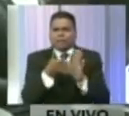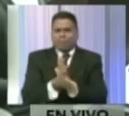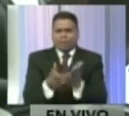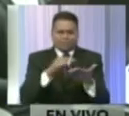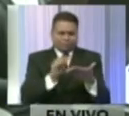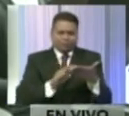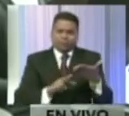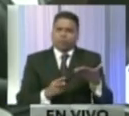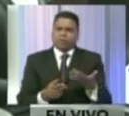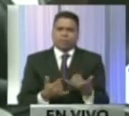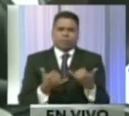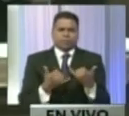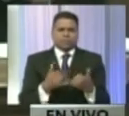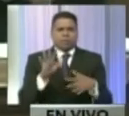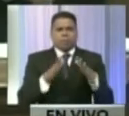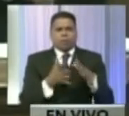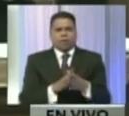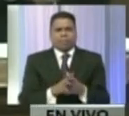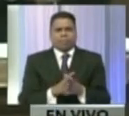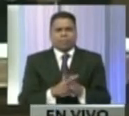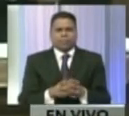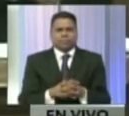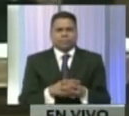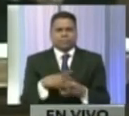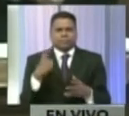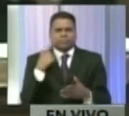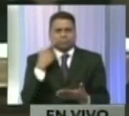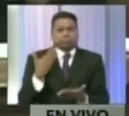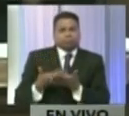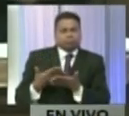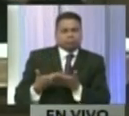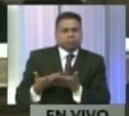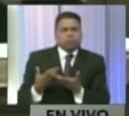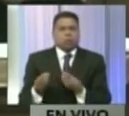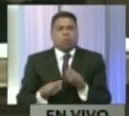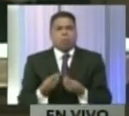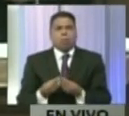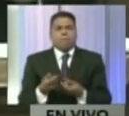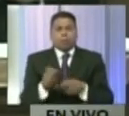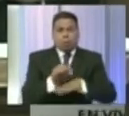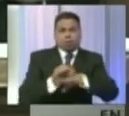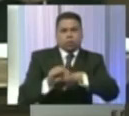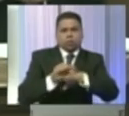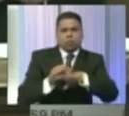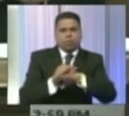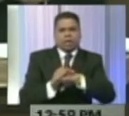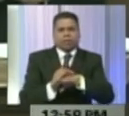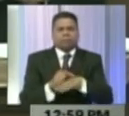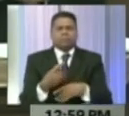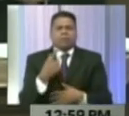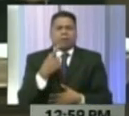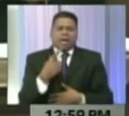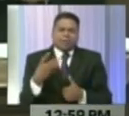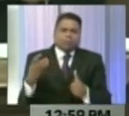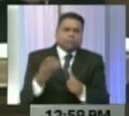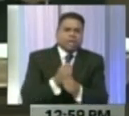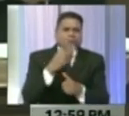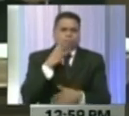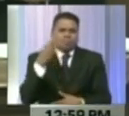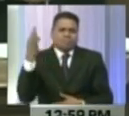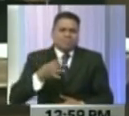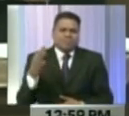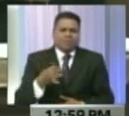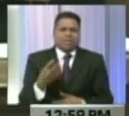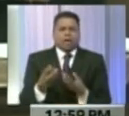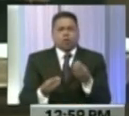unificación cambiaria. Si sacaste 19 ese día en el examen. Pero cuando vas a gobernar, te vas a encontrar con realidades que tienen que adaptarse